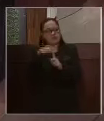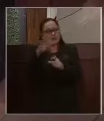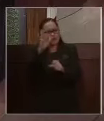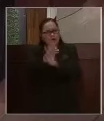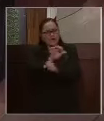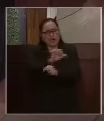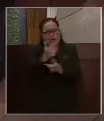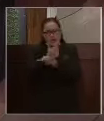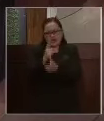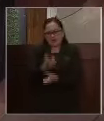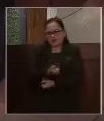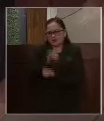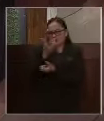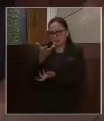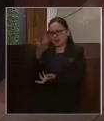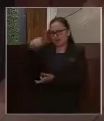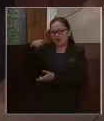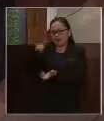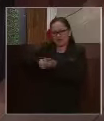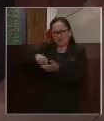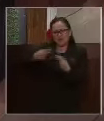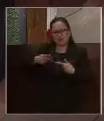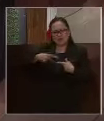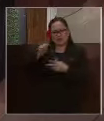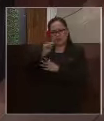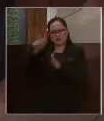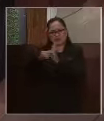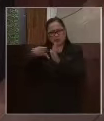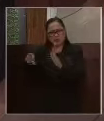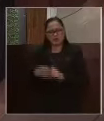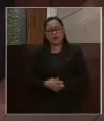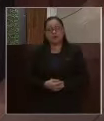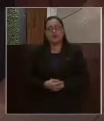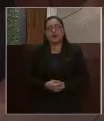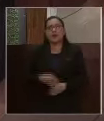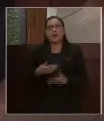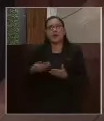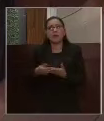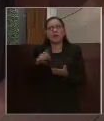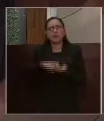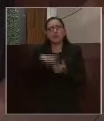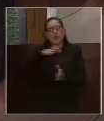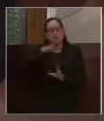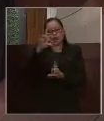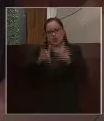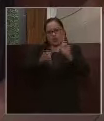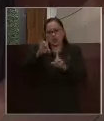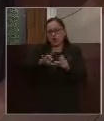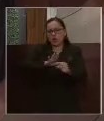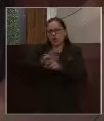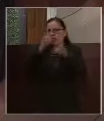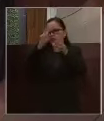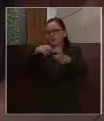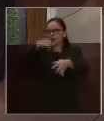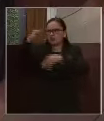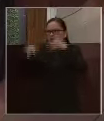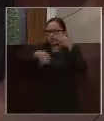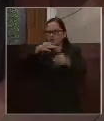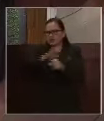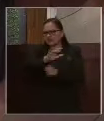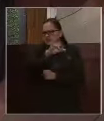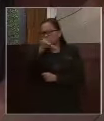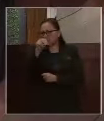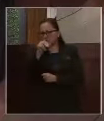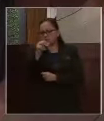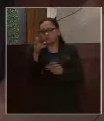la libertad de periodismo. Este caso representa la disyuntiva sobre la definición de qué es noticia, para efectos si se